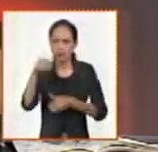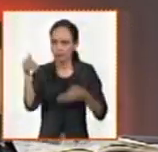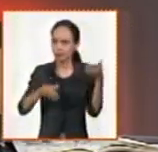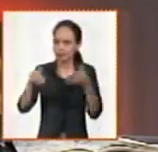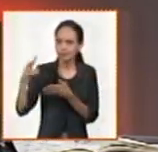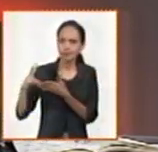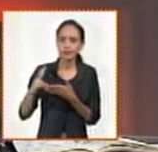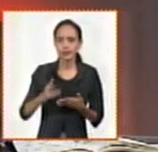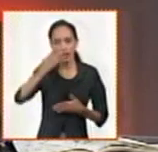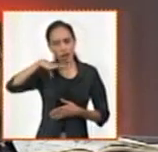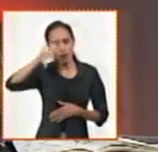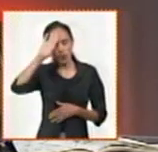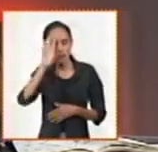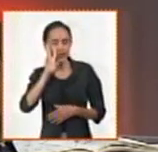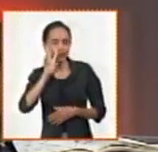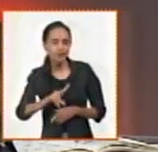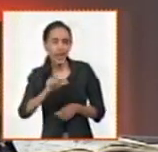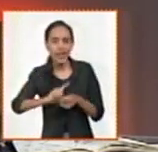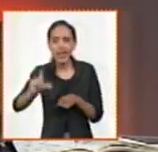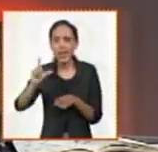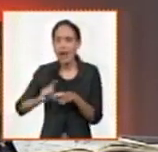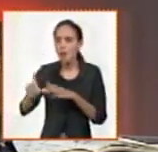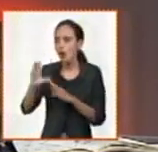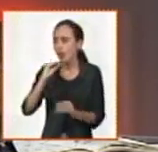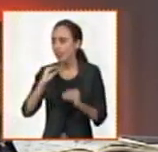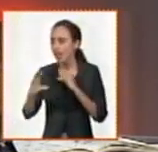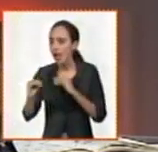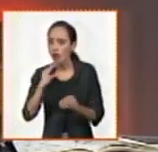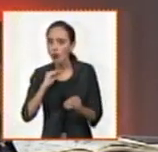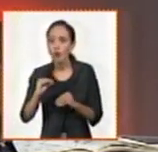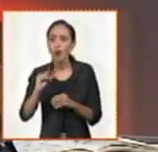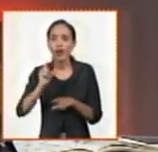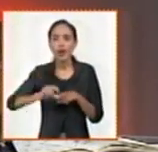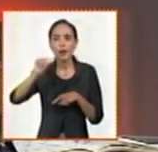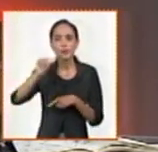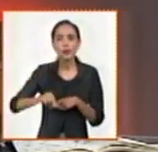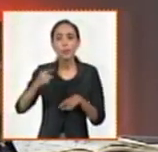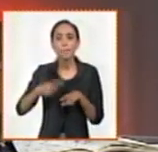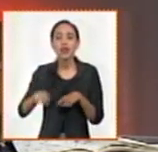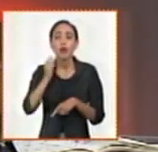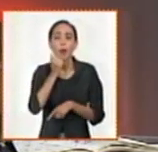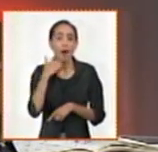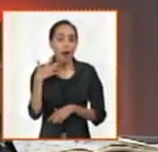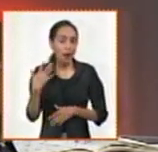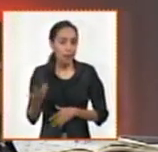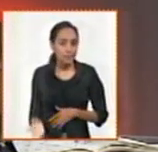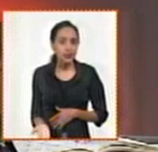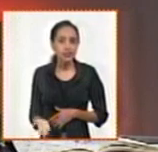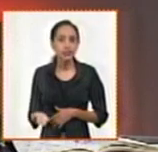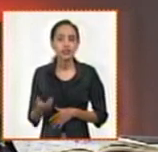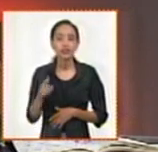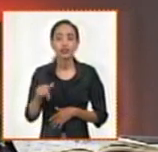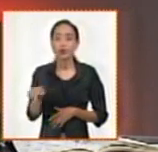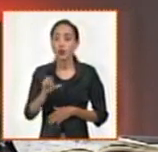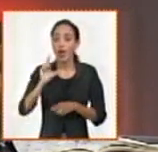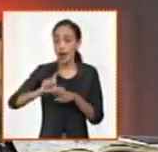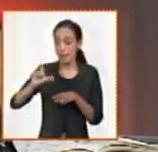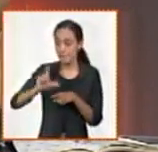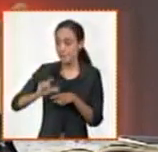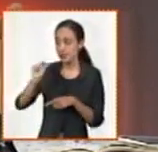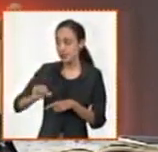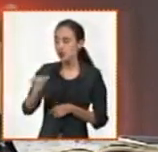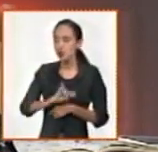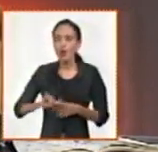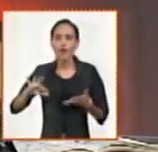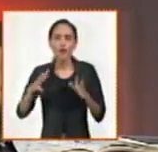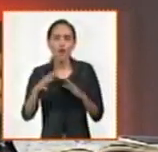visitar a Cuba, conocer el campo, conversar con campesinos, pero además a través de la Vía Campesina existe una